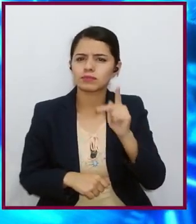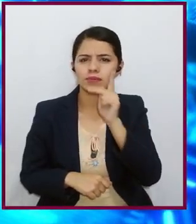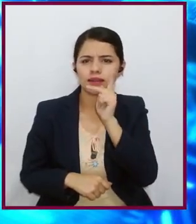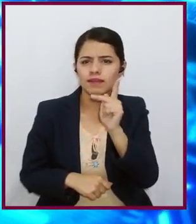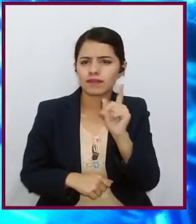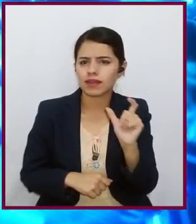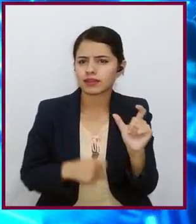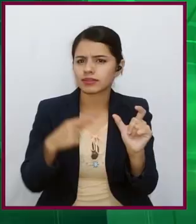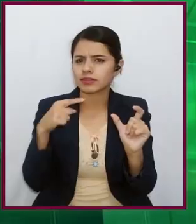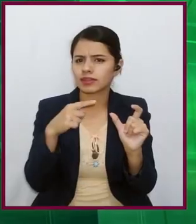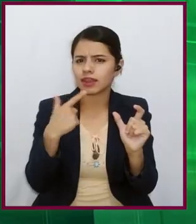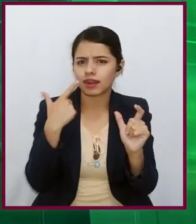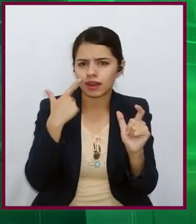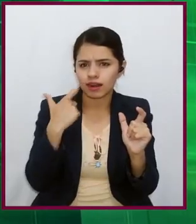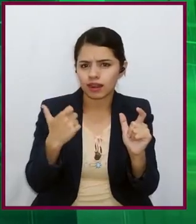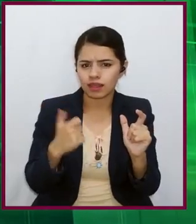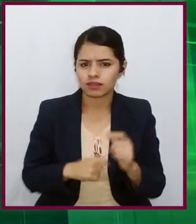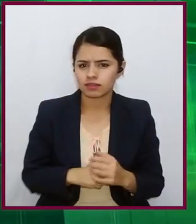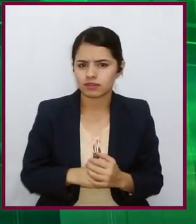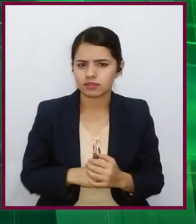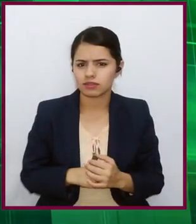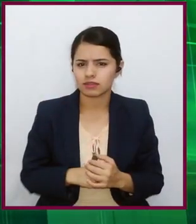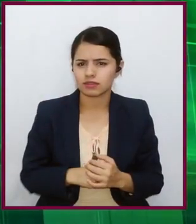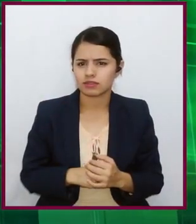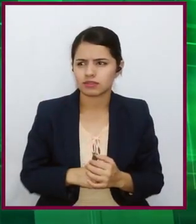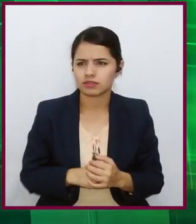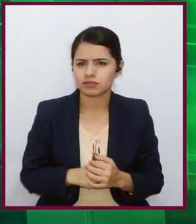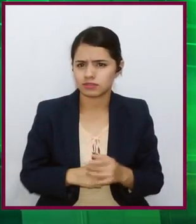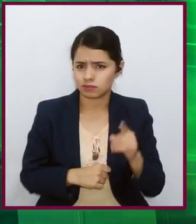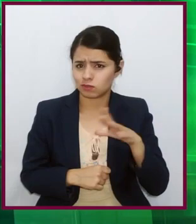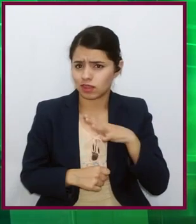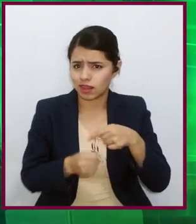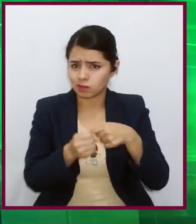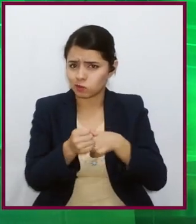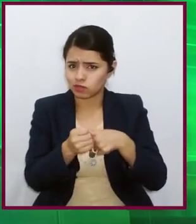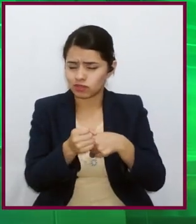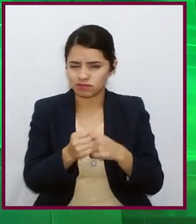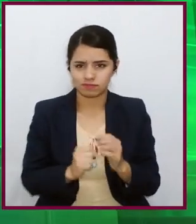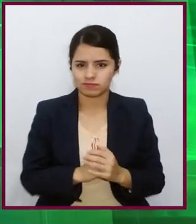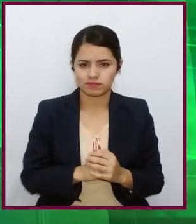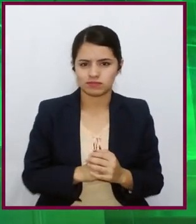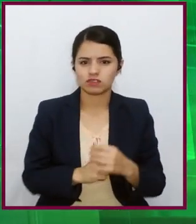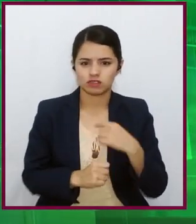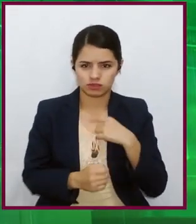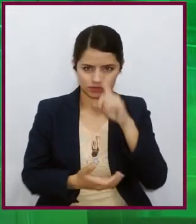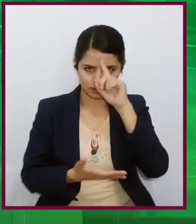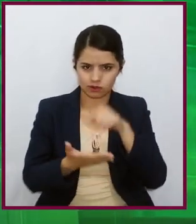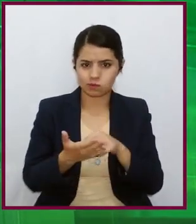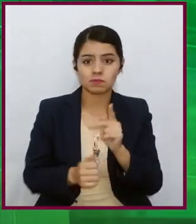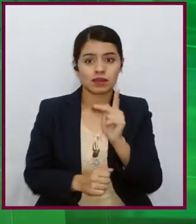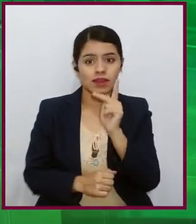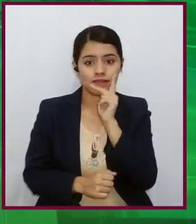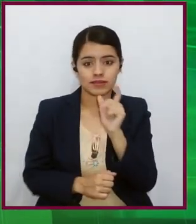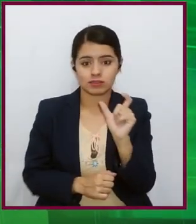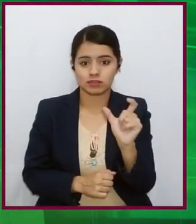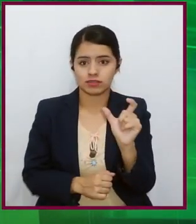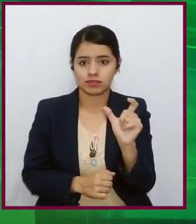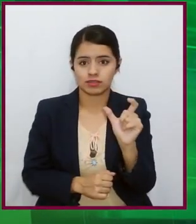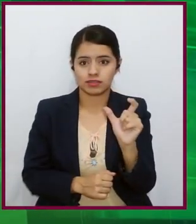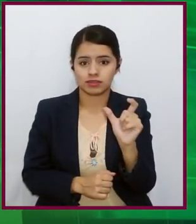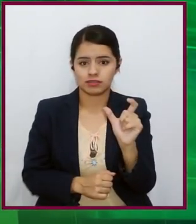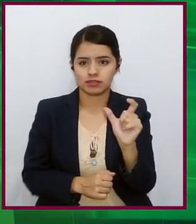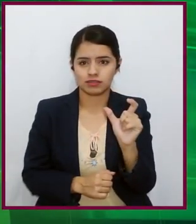inclusive empresas, etcétera, que quieren dar a conocer un tema. Entonces, yo creo que la infografía no deja de perder vida, al contrario,